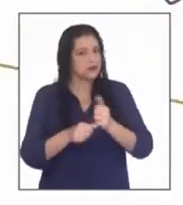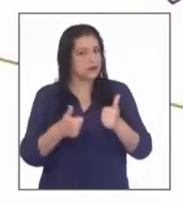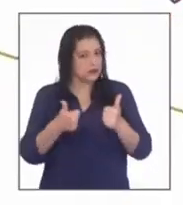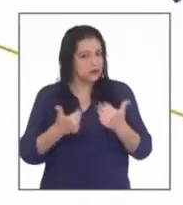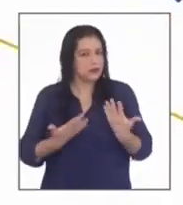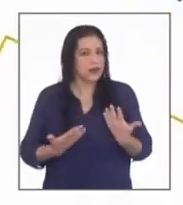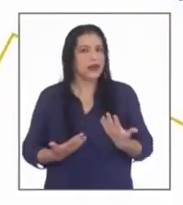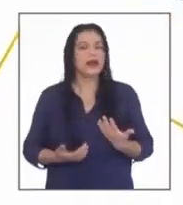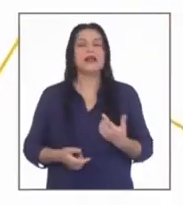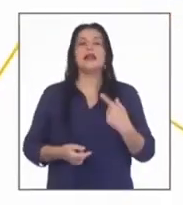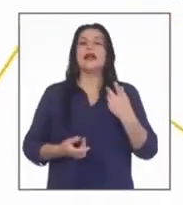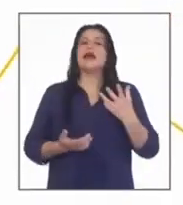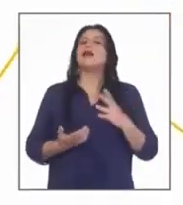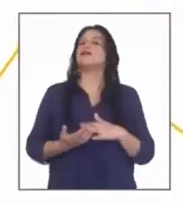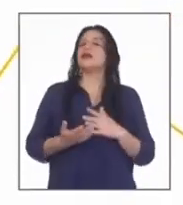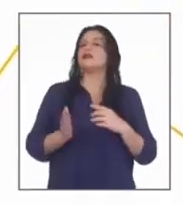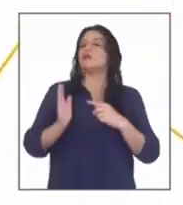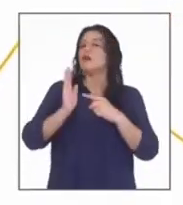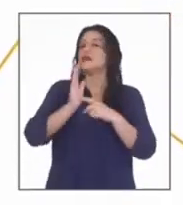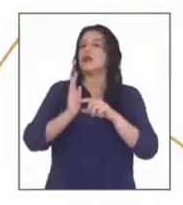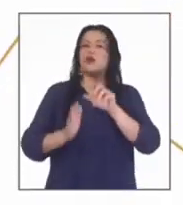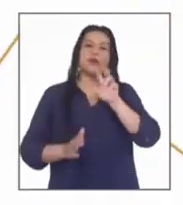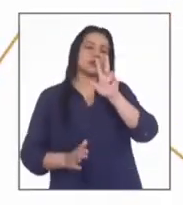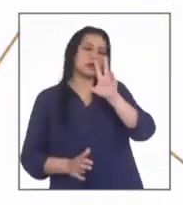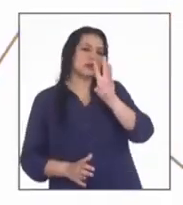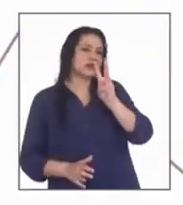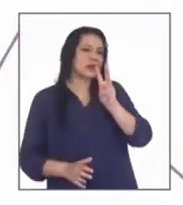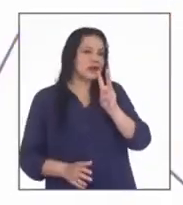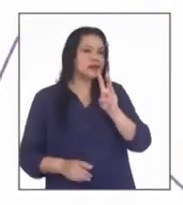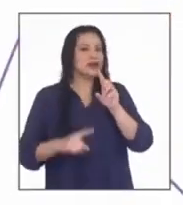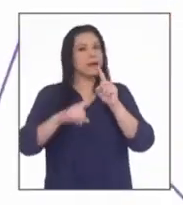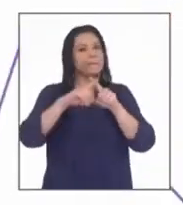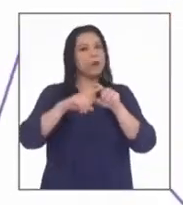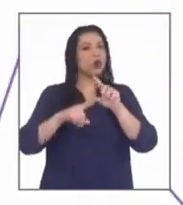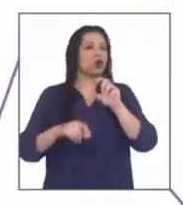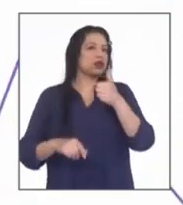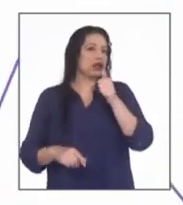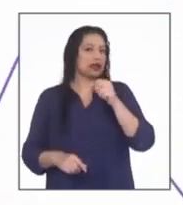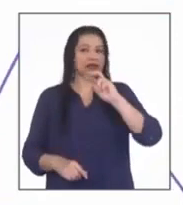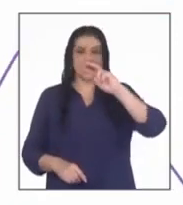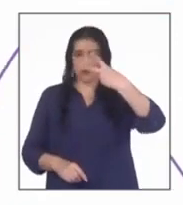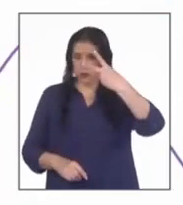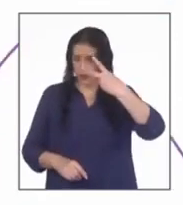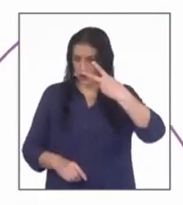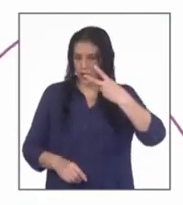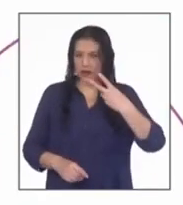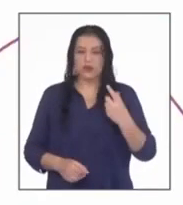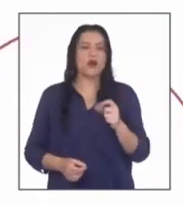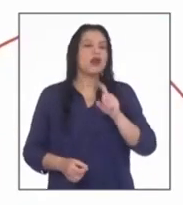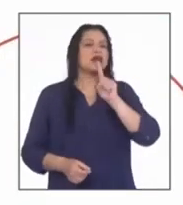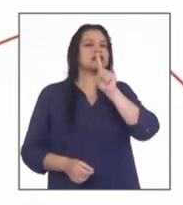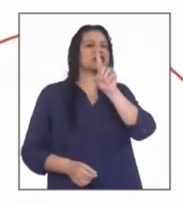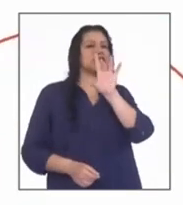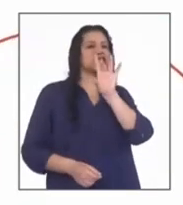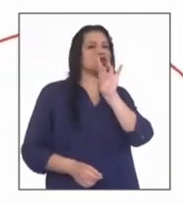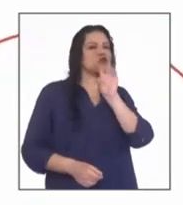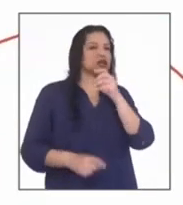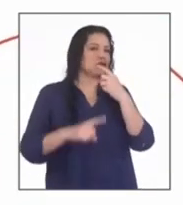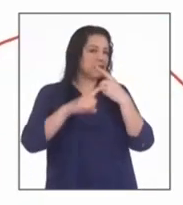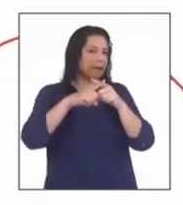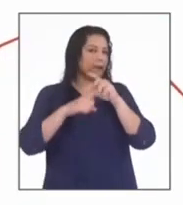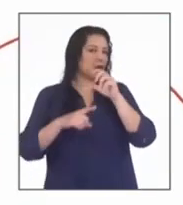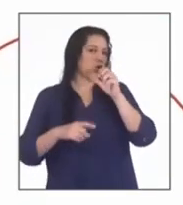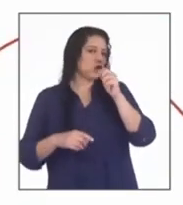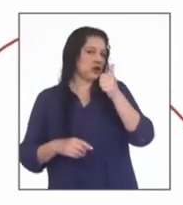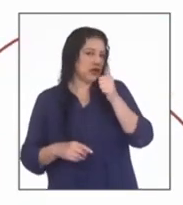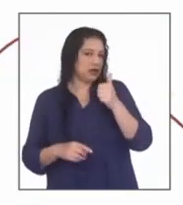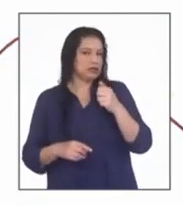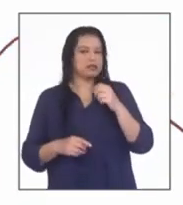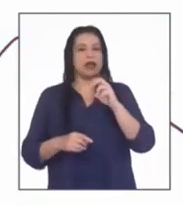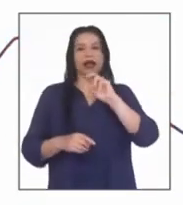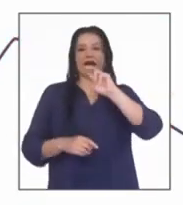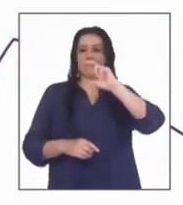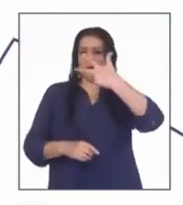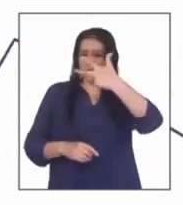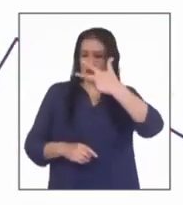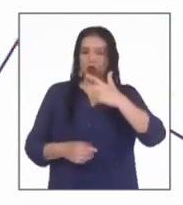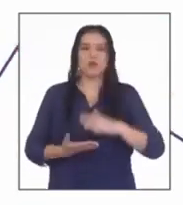Stephanie. Expresiones como 36 por 10 elevado al cuadrado, 180 por 10 elevado al cubo,